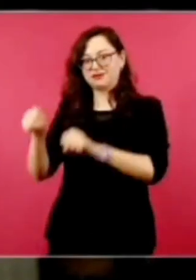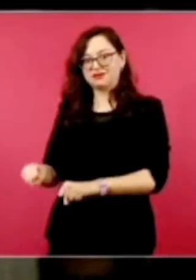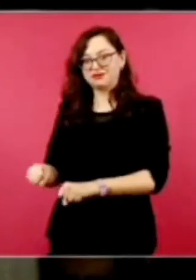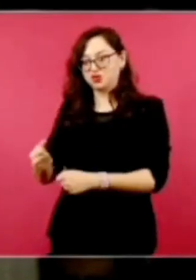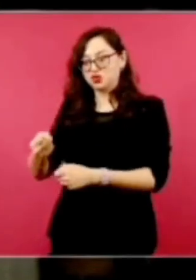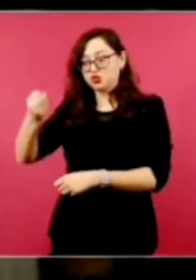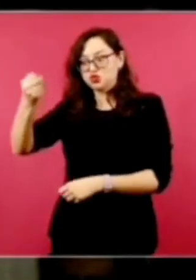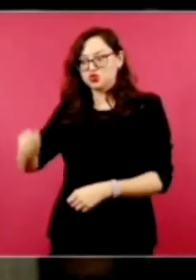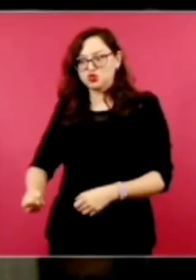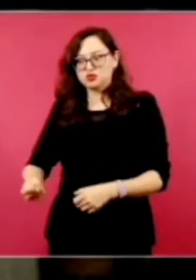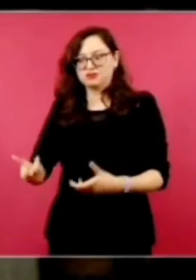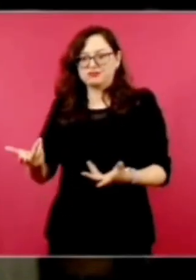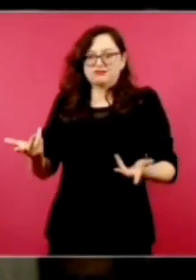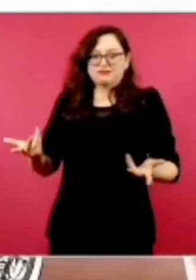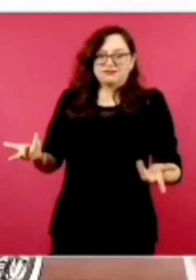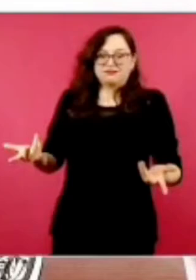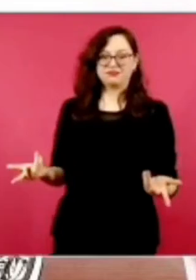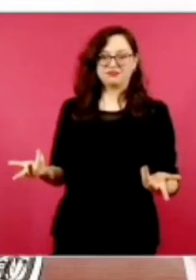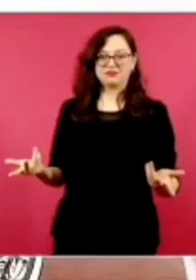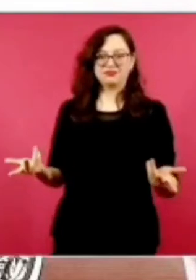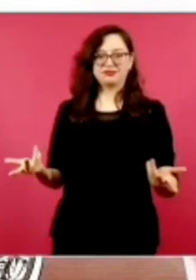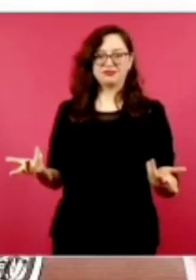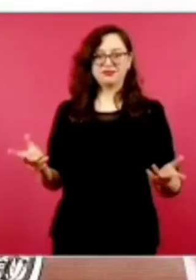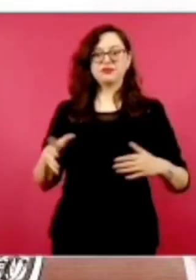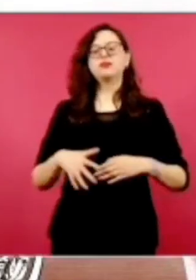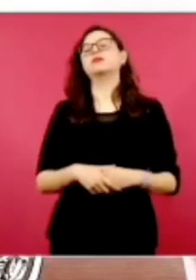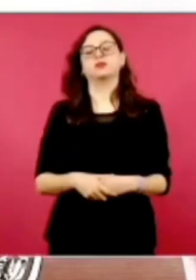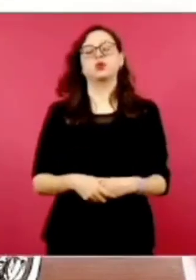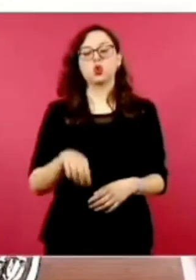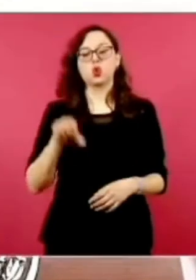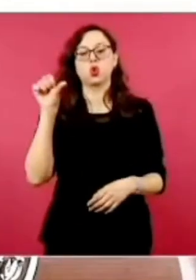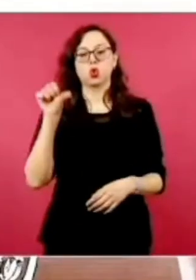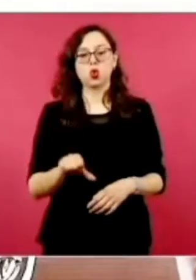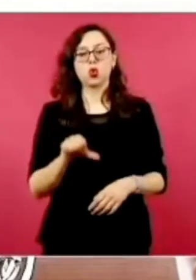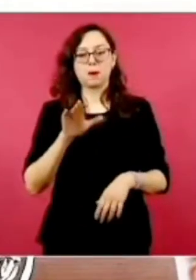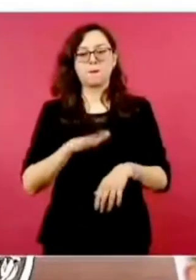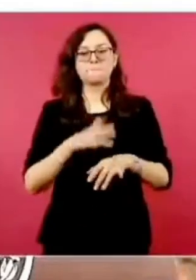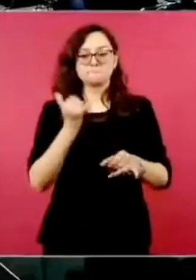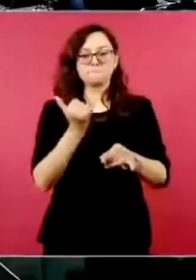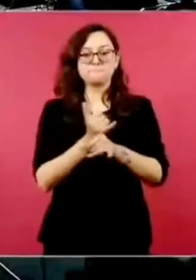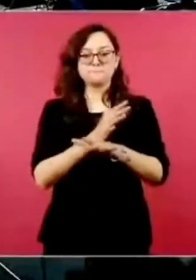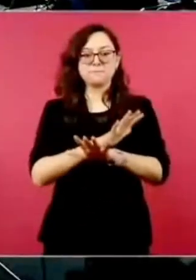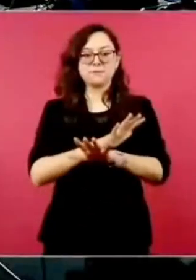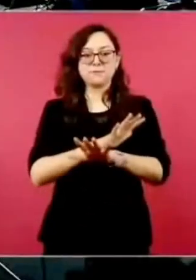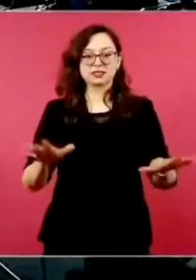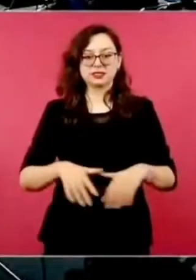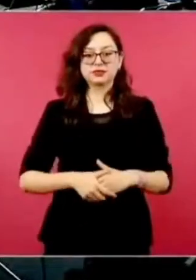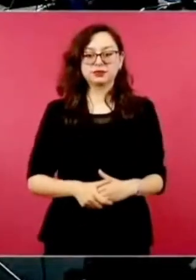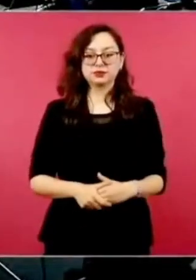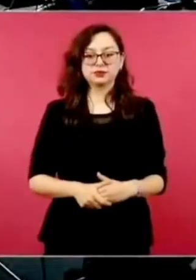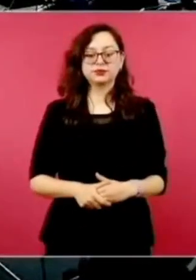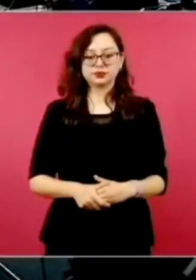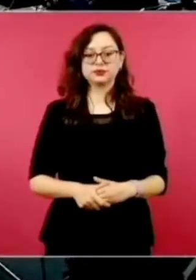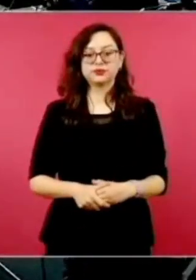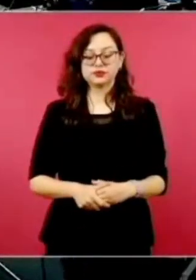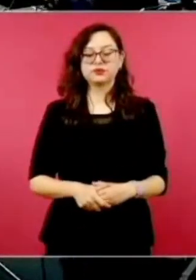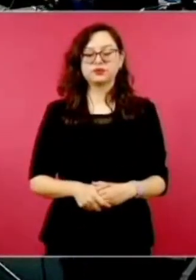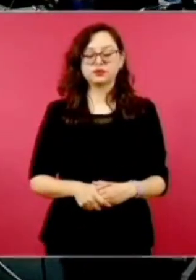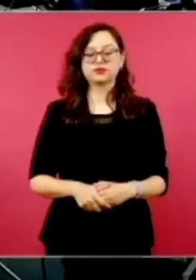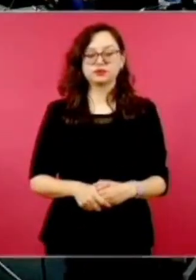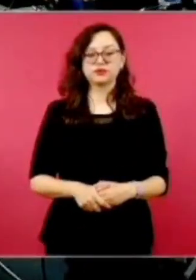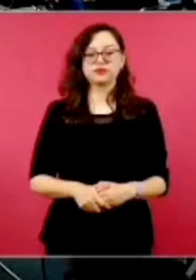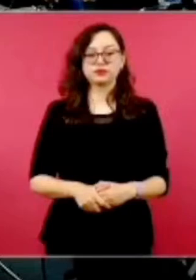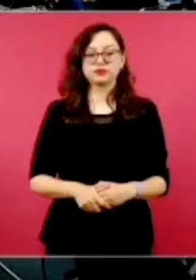pues contraproducente para ellos, ¿no? Hoy informamos más. Pero no fue a la fuerza, porque de la Comar sí fue a la fuerza. Hoy informamos. Ok,